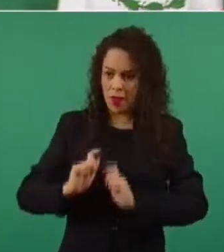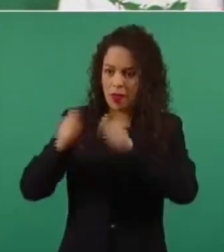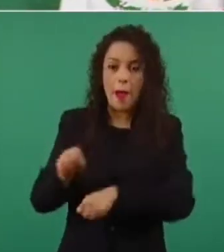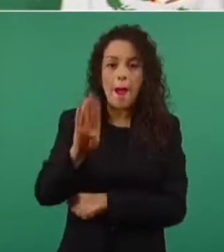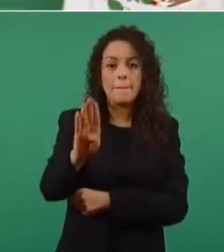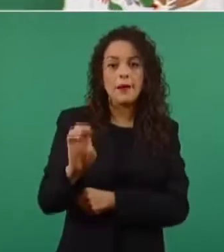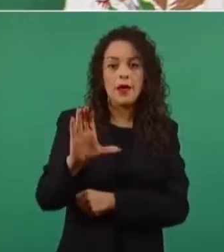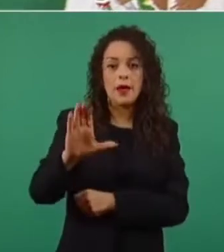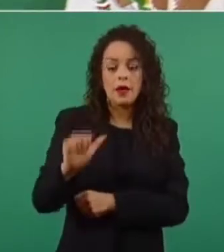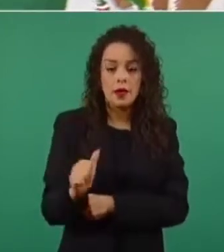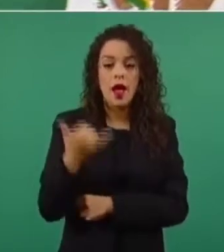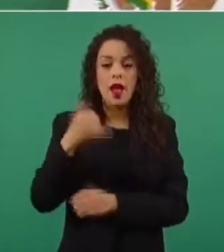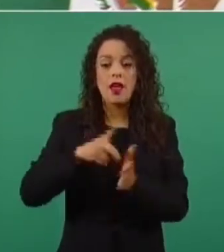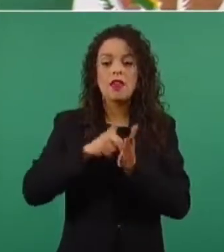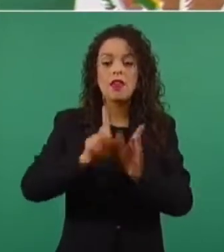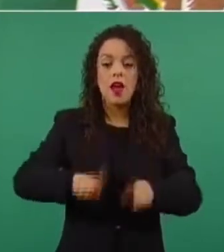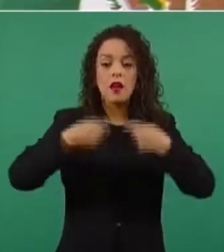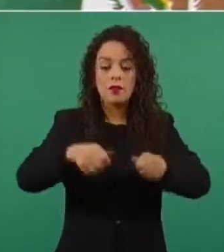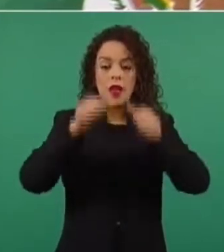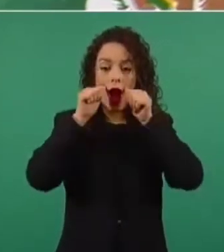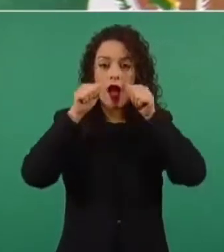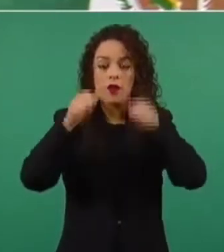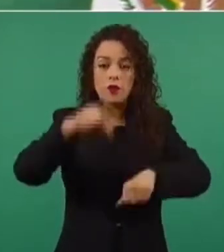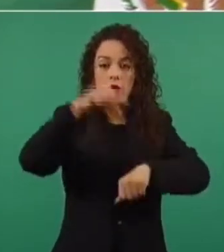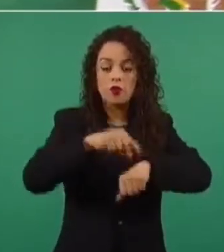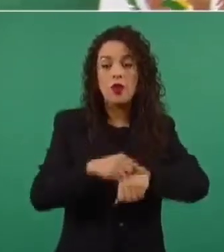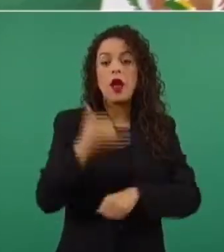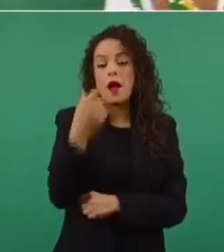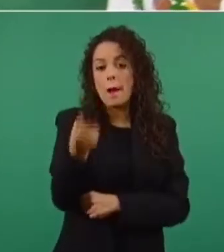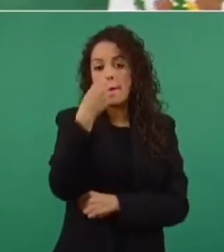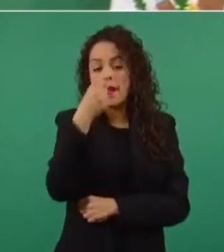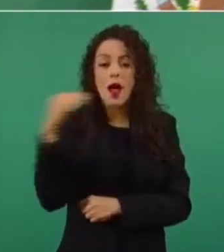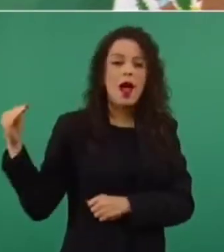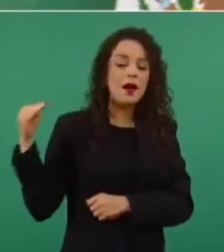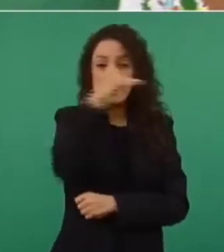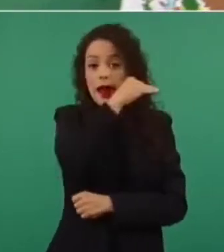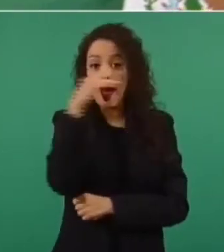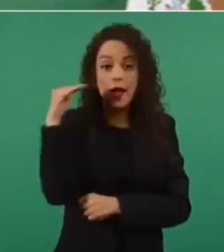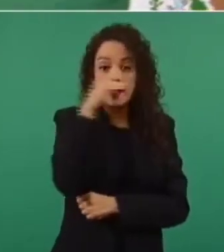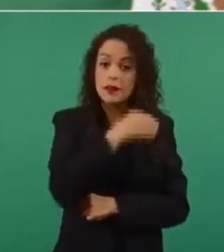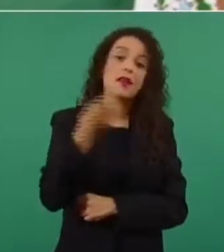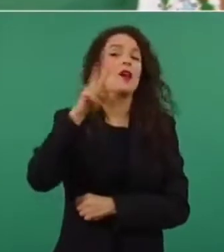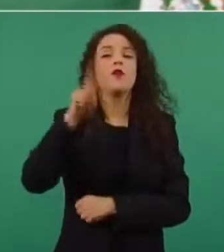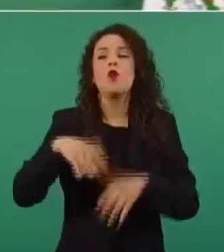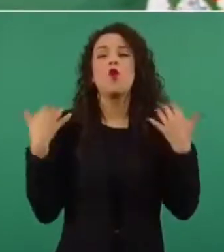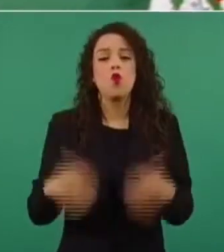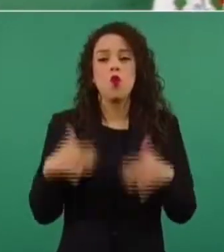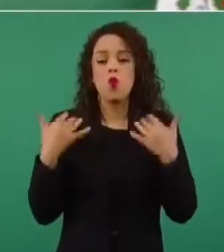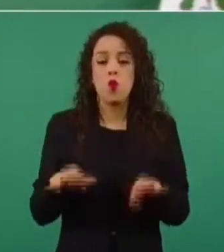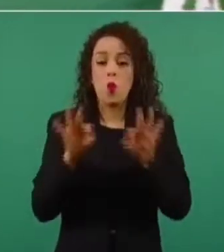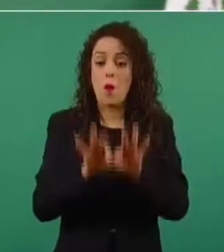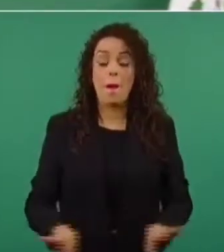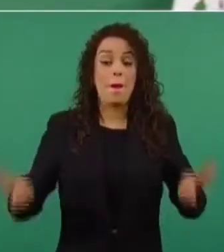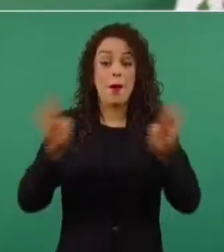y el derecho a la atención médica y a los medicamentos gratuitos. Esa es una gran reforma que